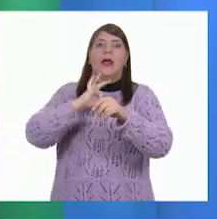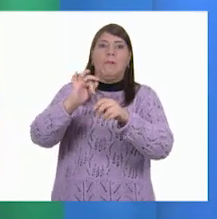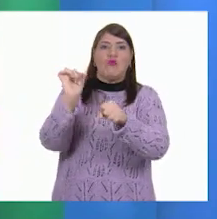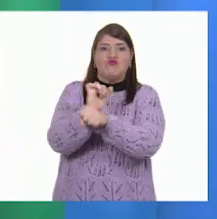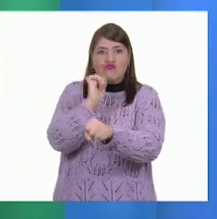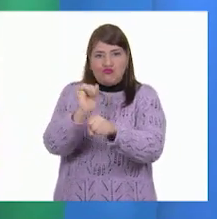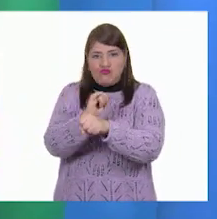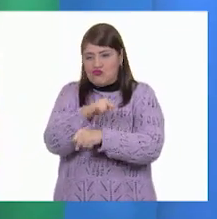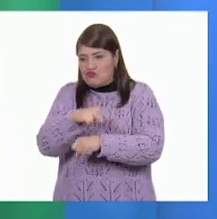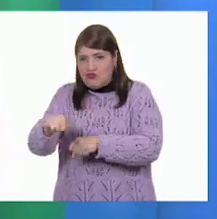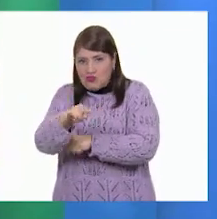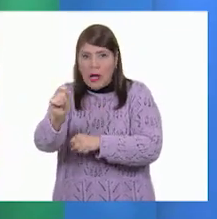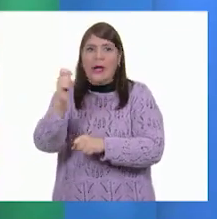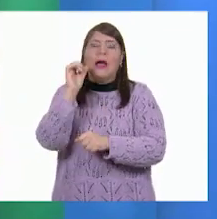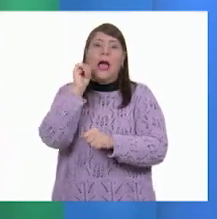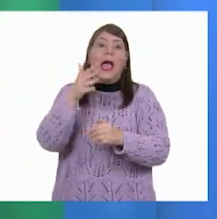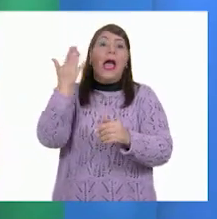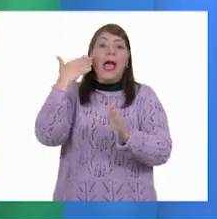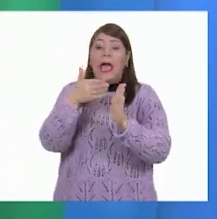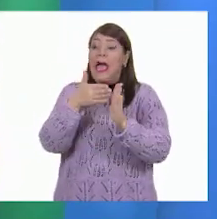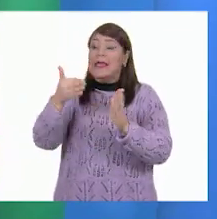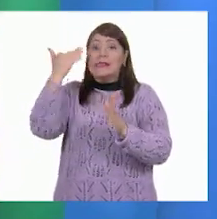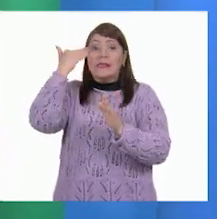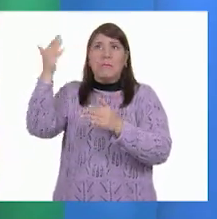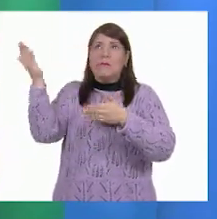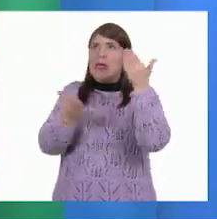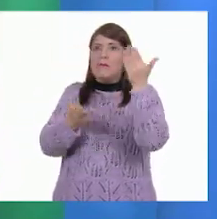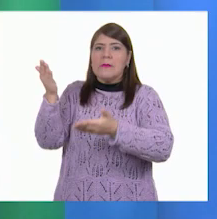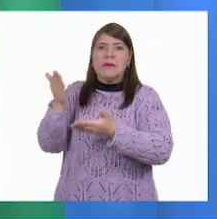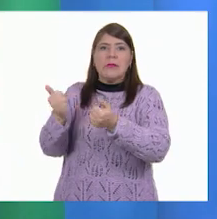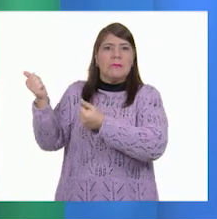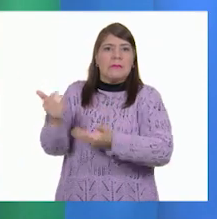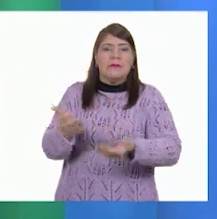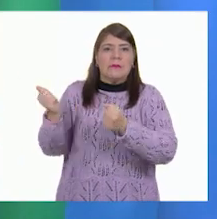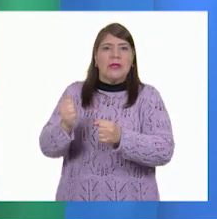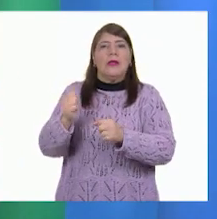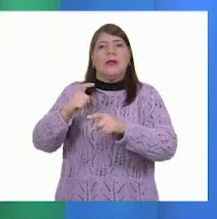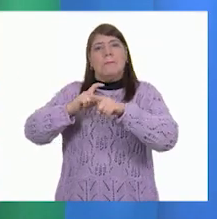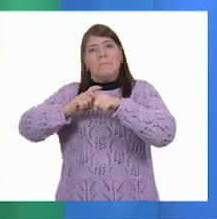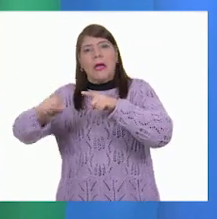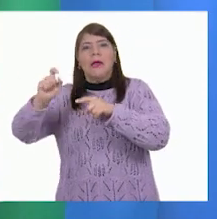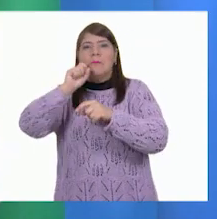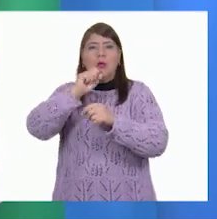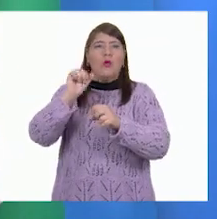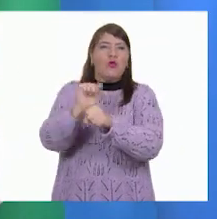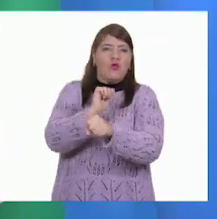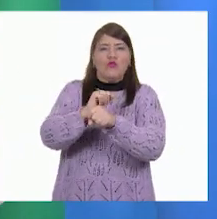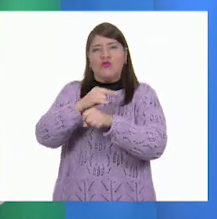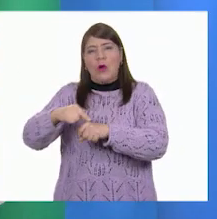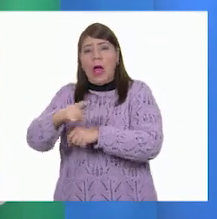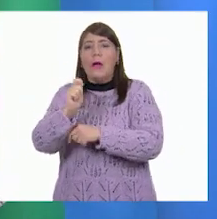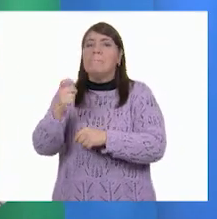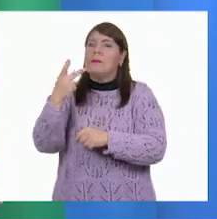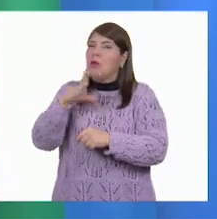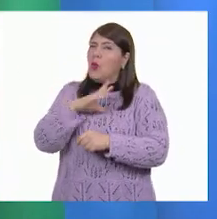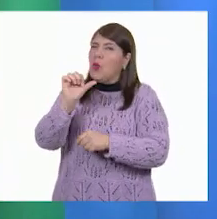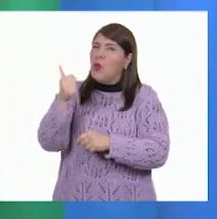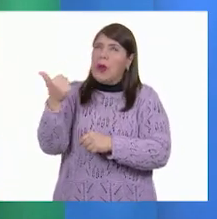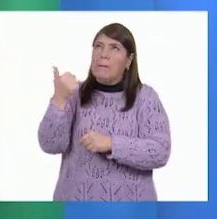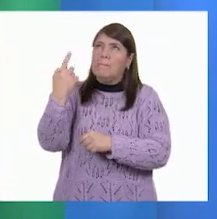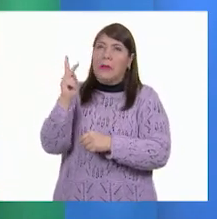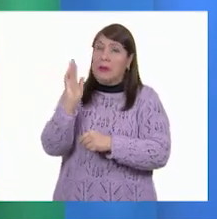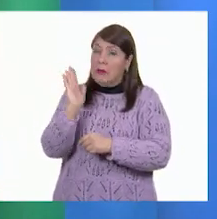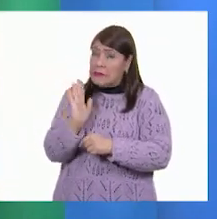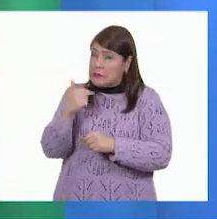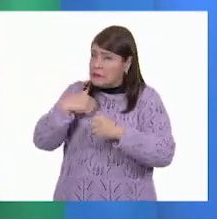pasada, estos llegaron durante el Porfiriato. Y tengo una más, pero no estoy segura. Parecería que la luz